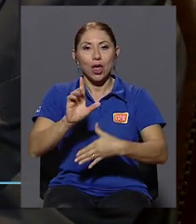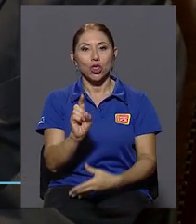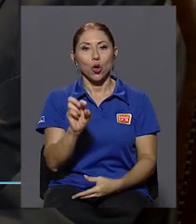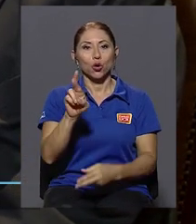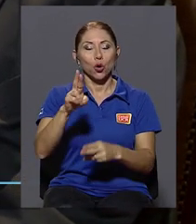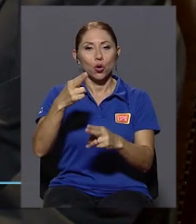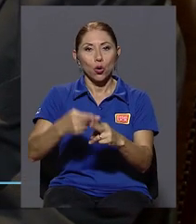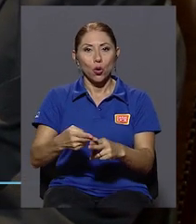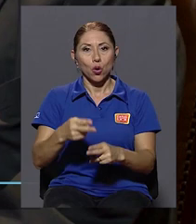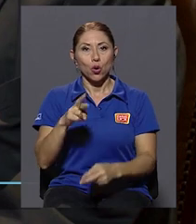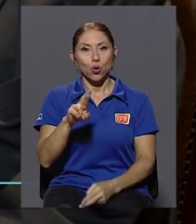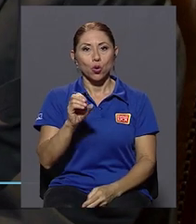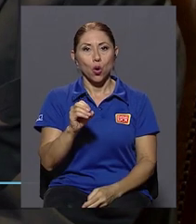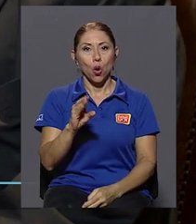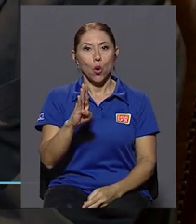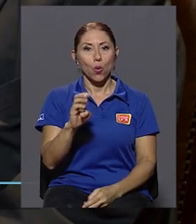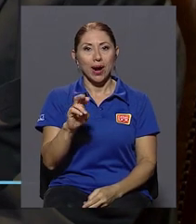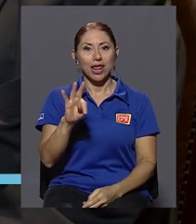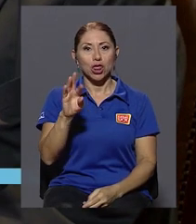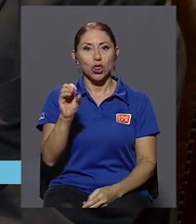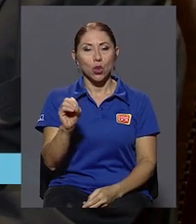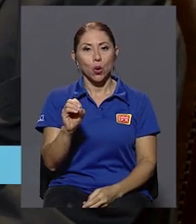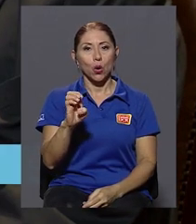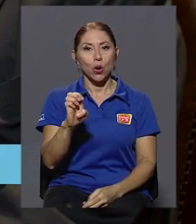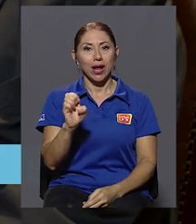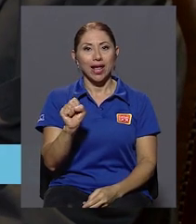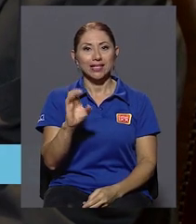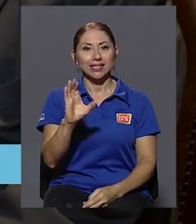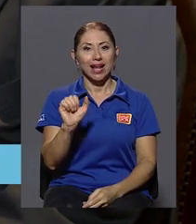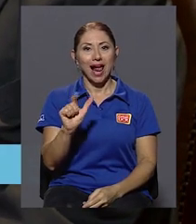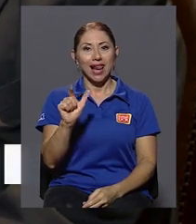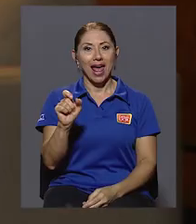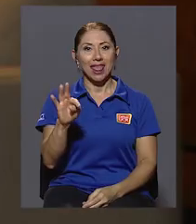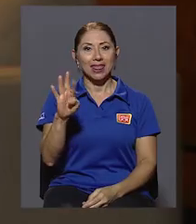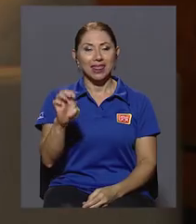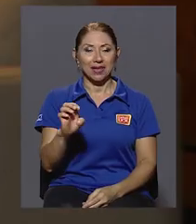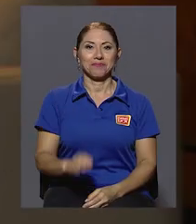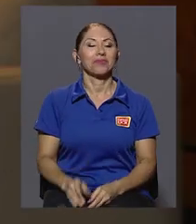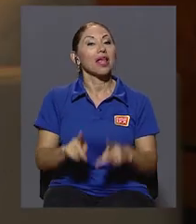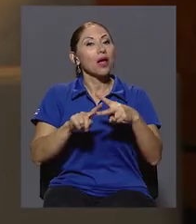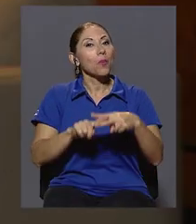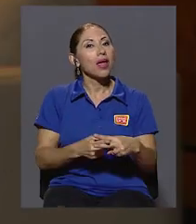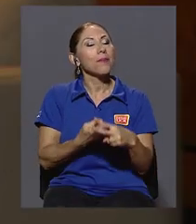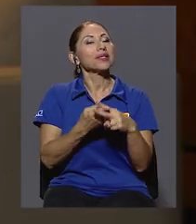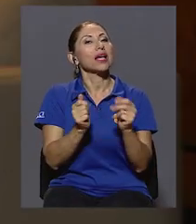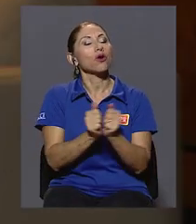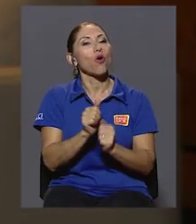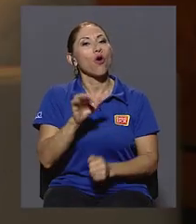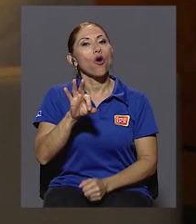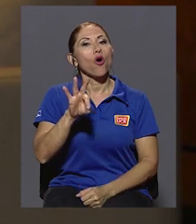doctor Roberto Escalante. Quisiera empezar por Francisco